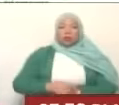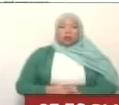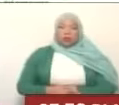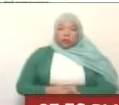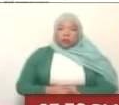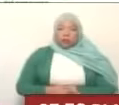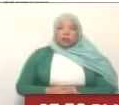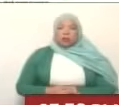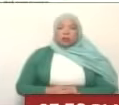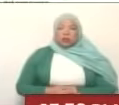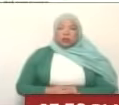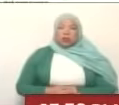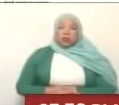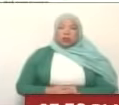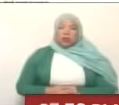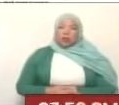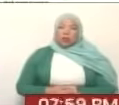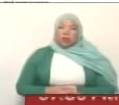en el escenario,